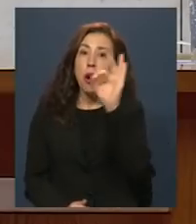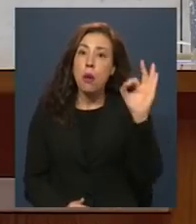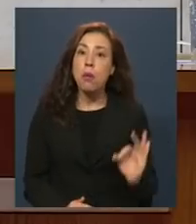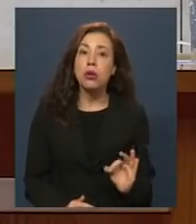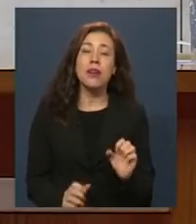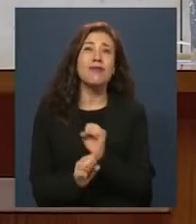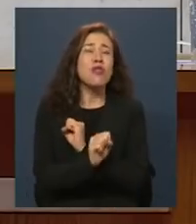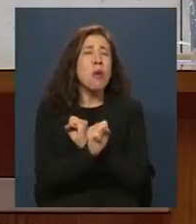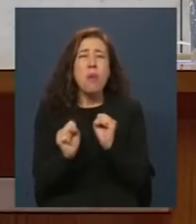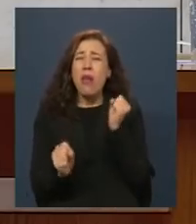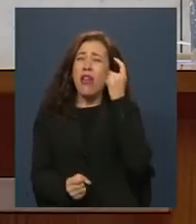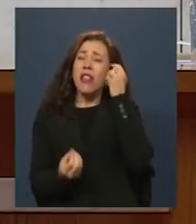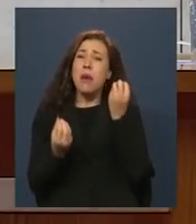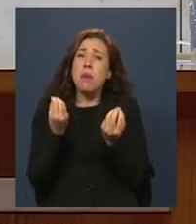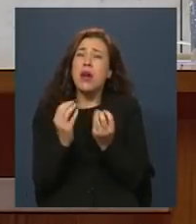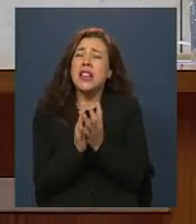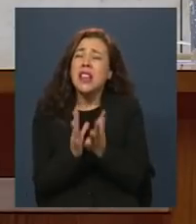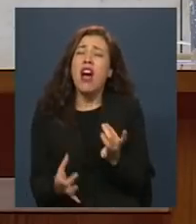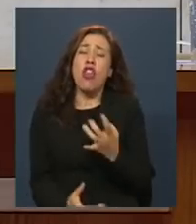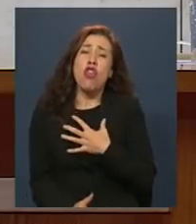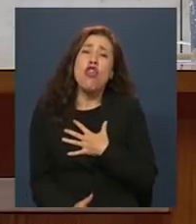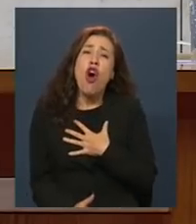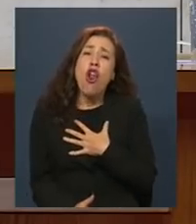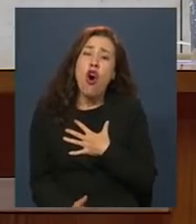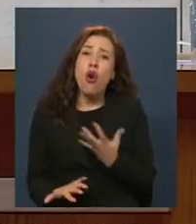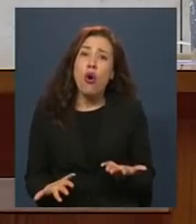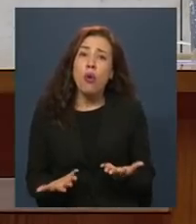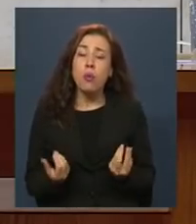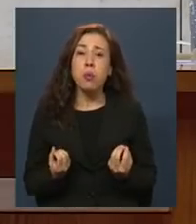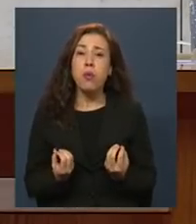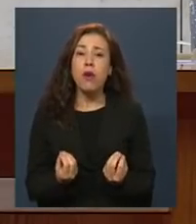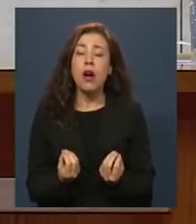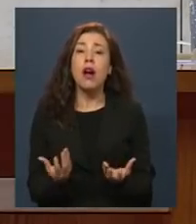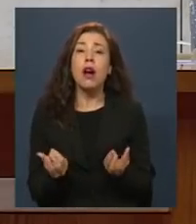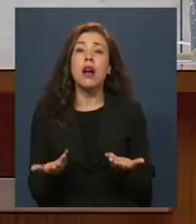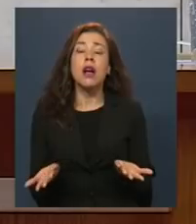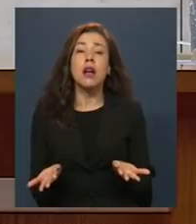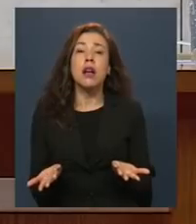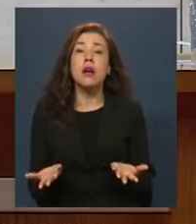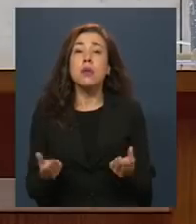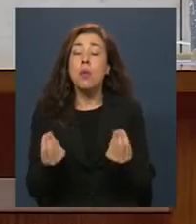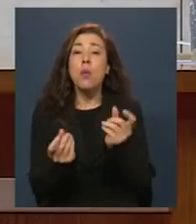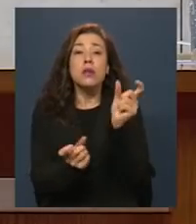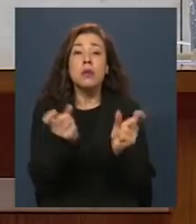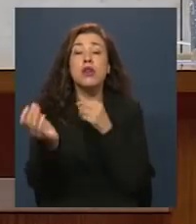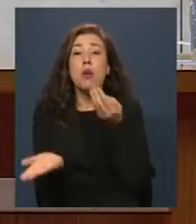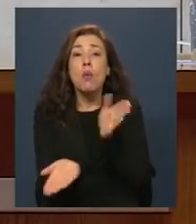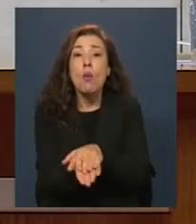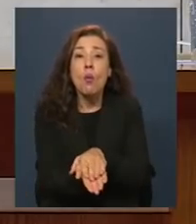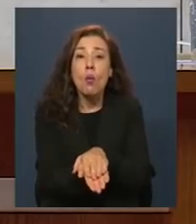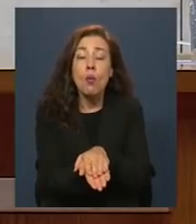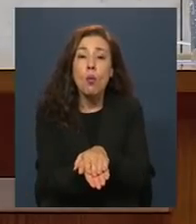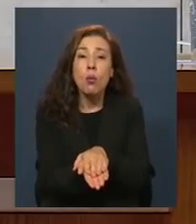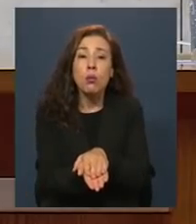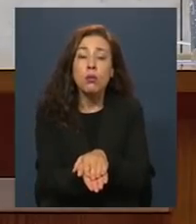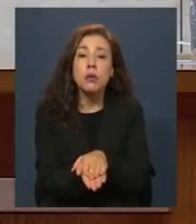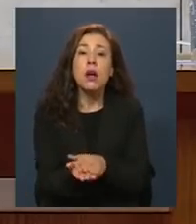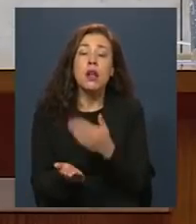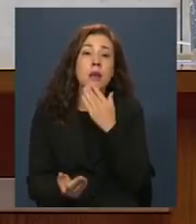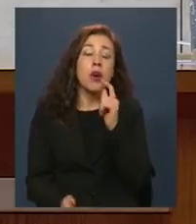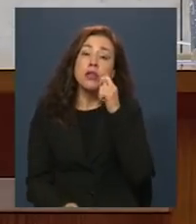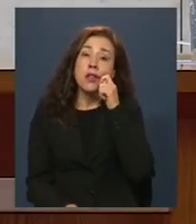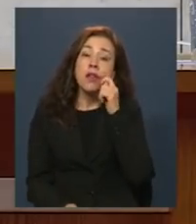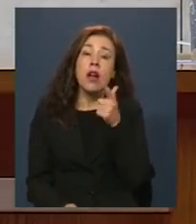consiguen explicar el profundo dolor que nos deja la pérdida de tantas vidas. Tampoco dan cuenta